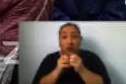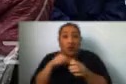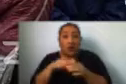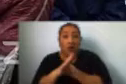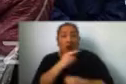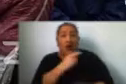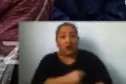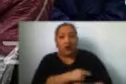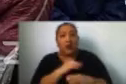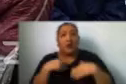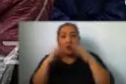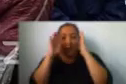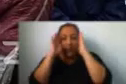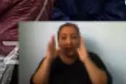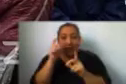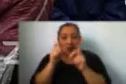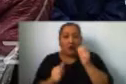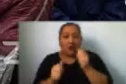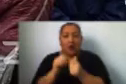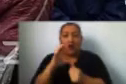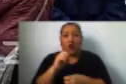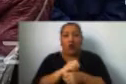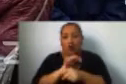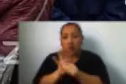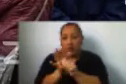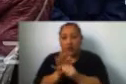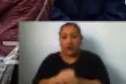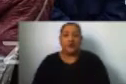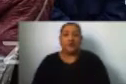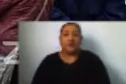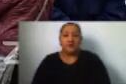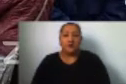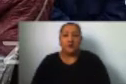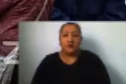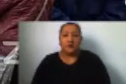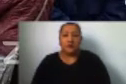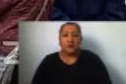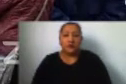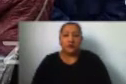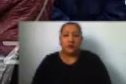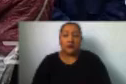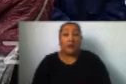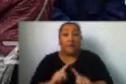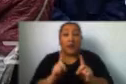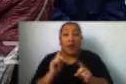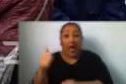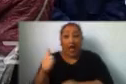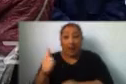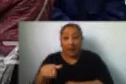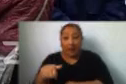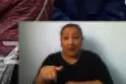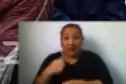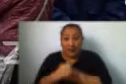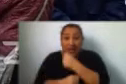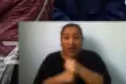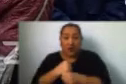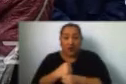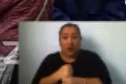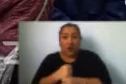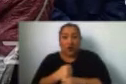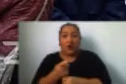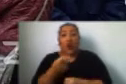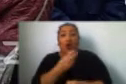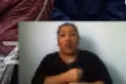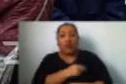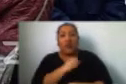pueda atender a los pacientes COVID. Sin embargo, en abril de este año, el gobierno regional decidió